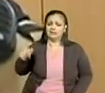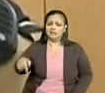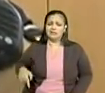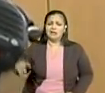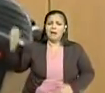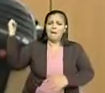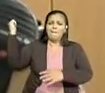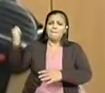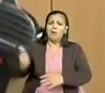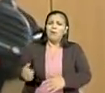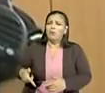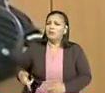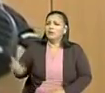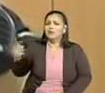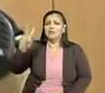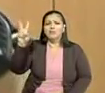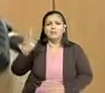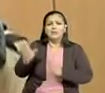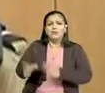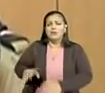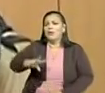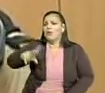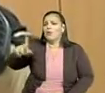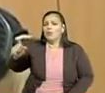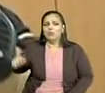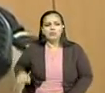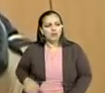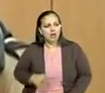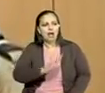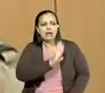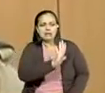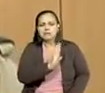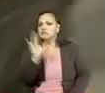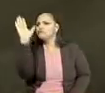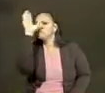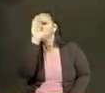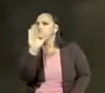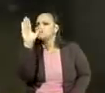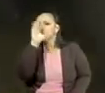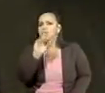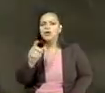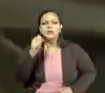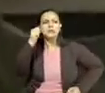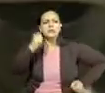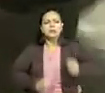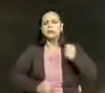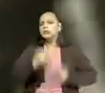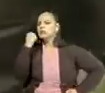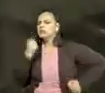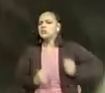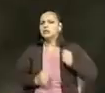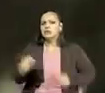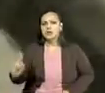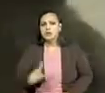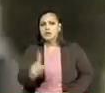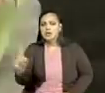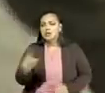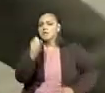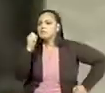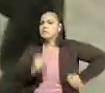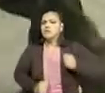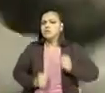salió precipitado a carrera del vehículo. En ese momento procedimos a neutralizarlo. Y aunque se tomó la tarea de fingir durante